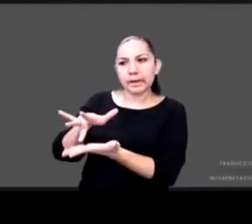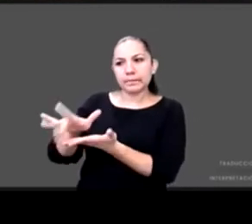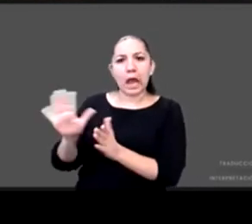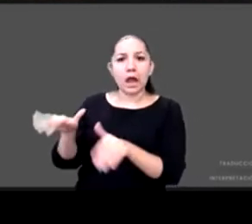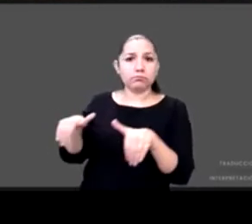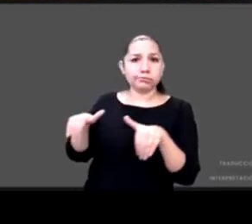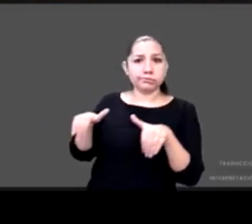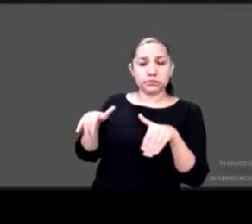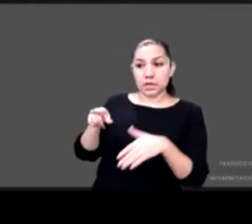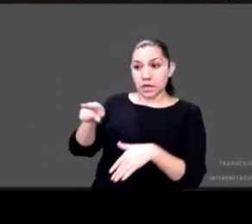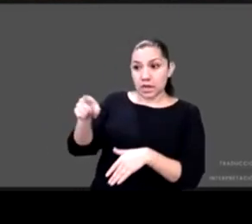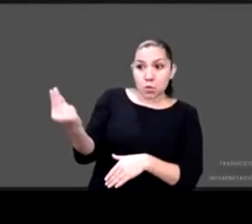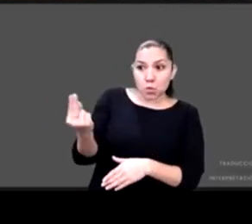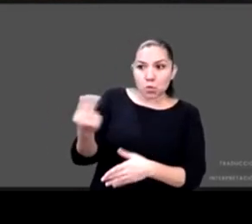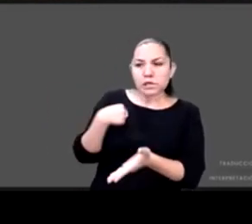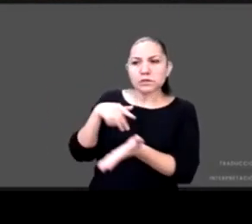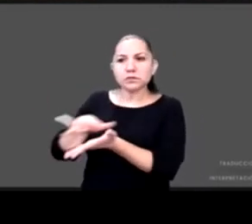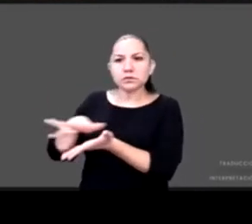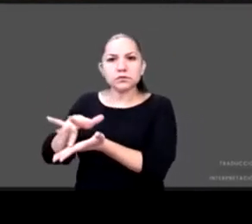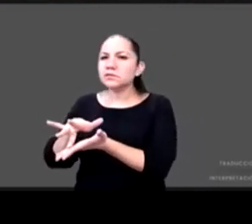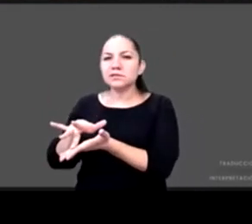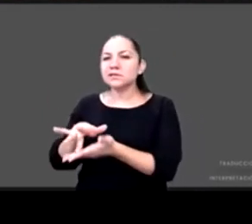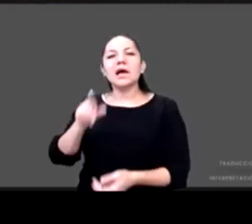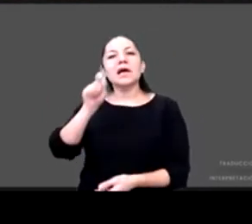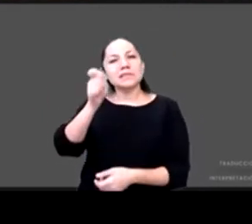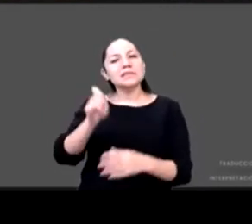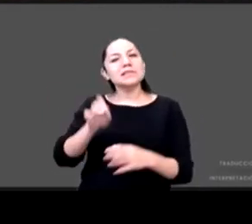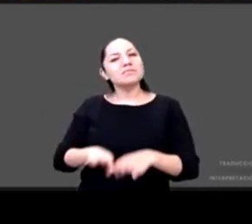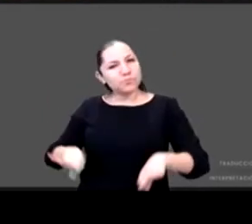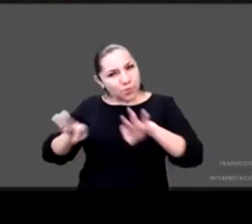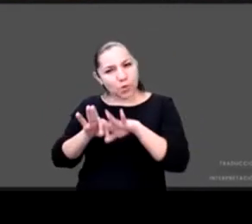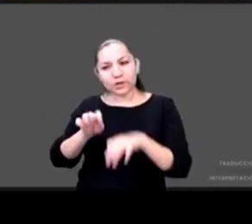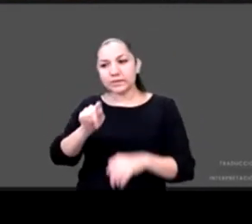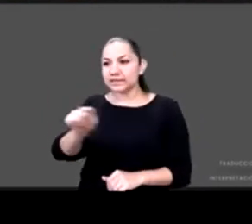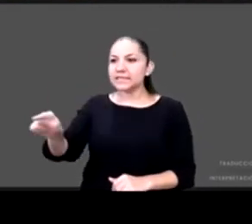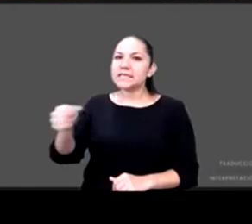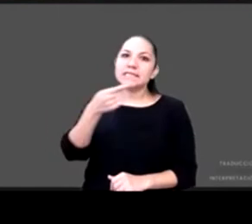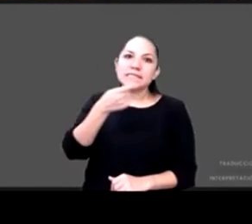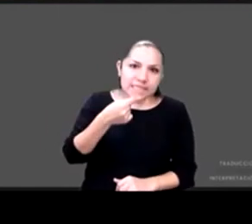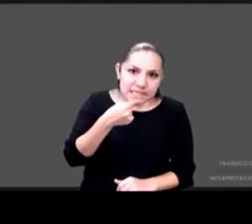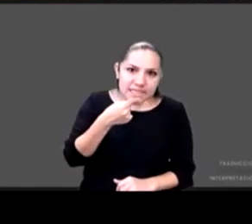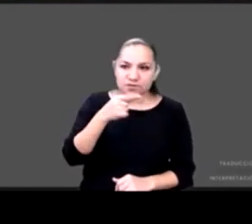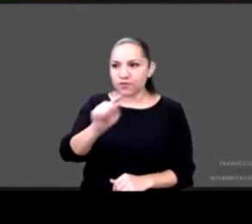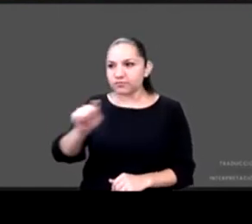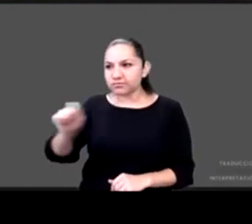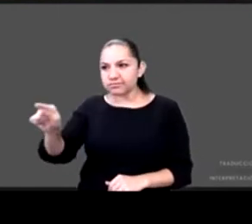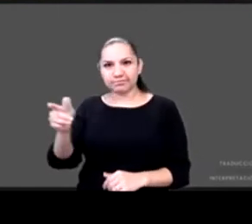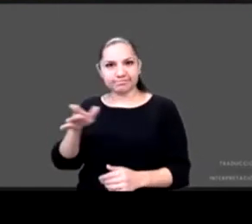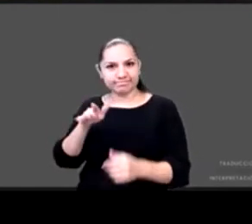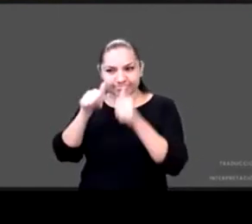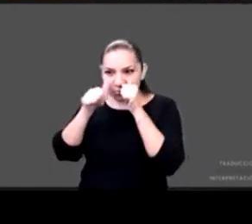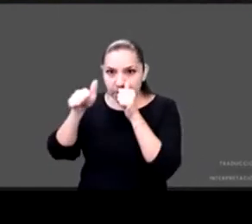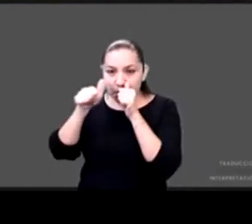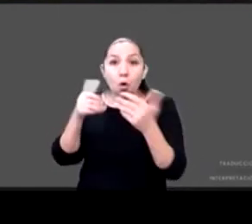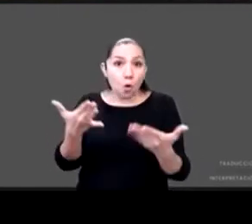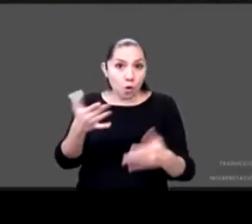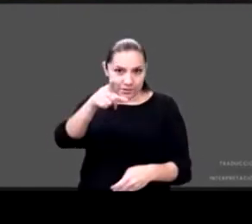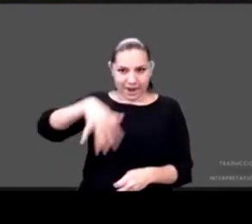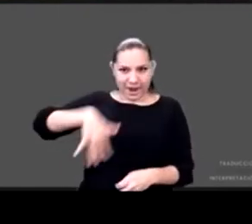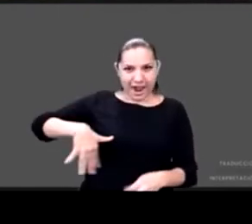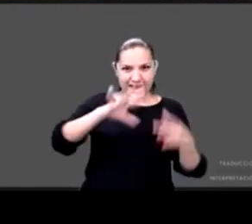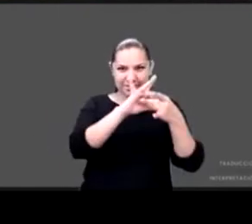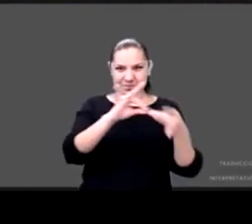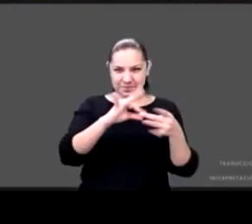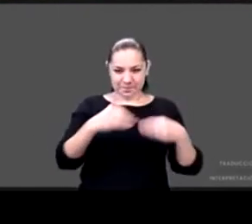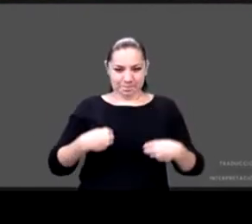las personas, en los propios niños, o en el caso del testimonial que nos pusieron de la mamá, el desarrollo de las propias habilidades